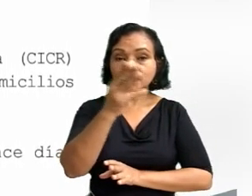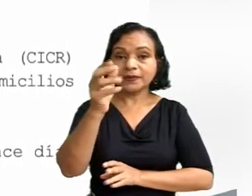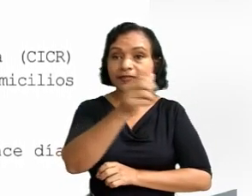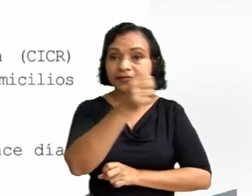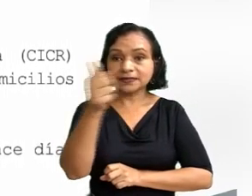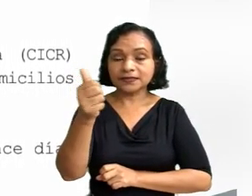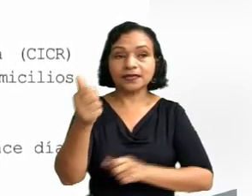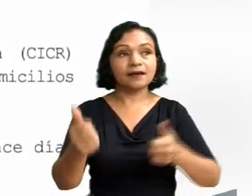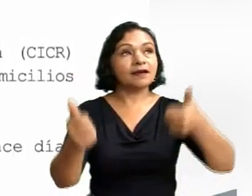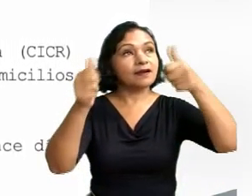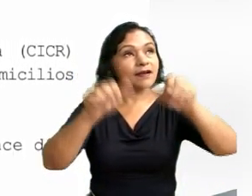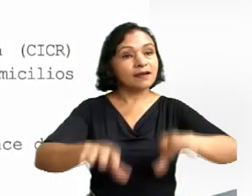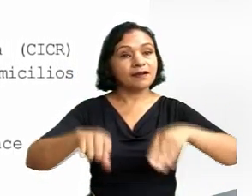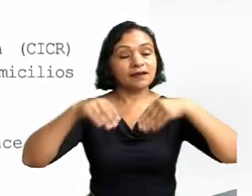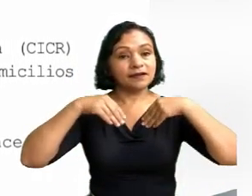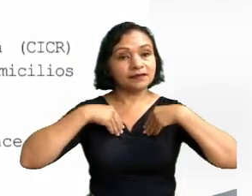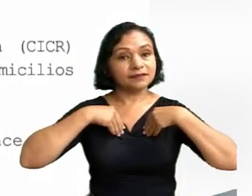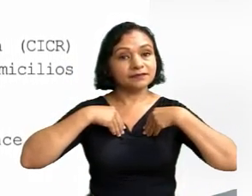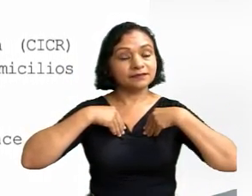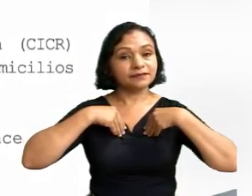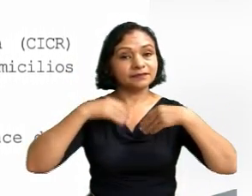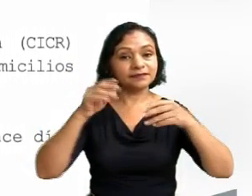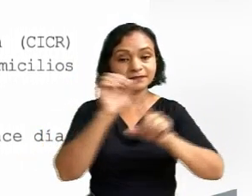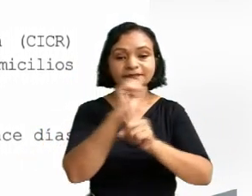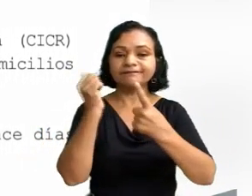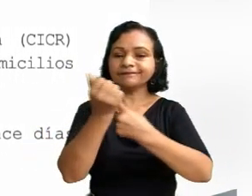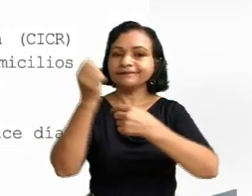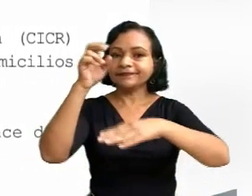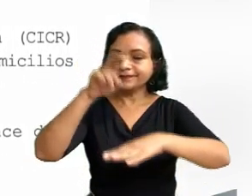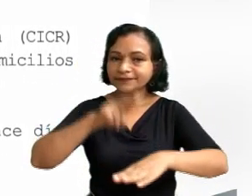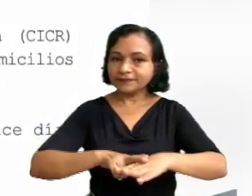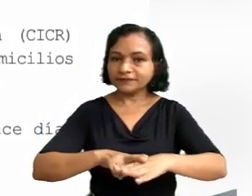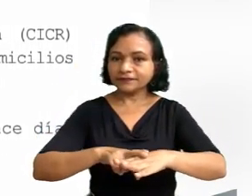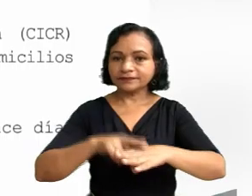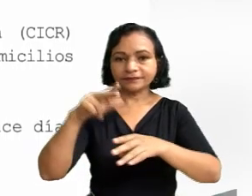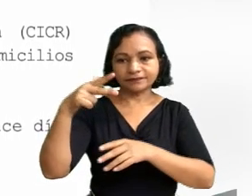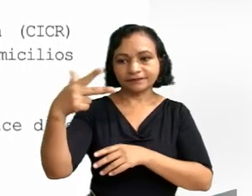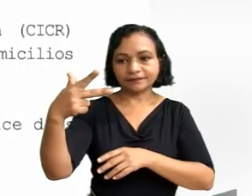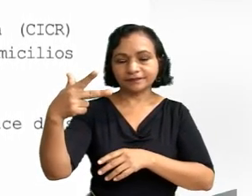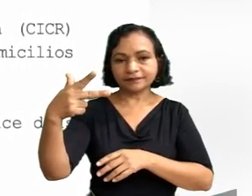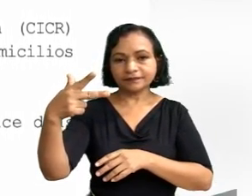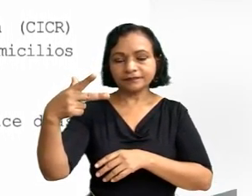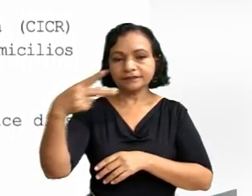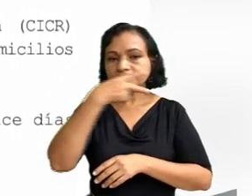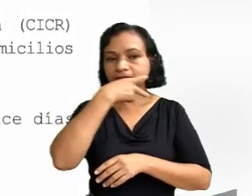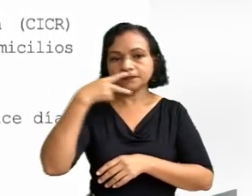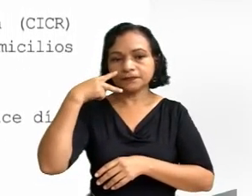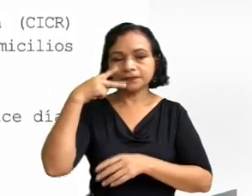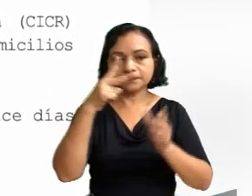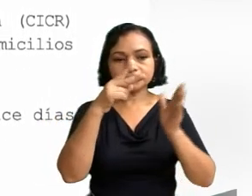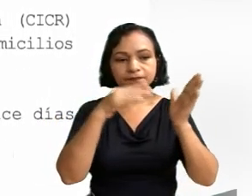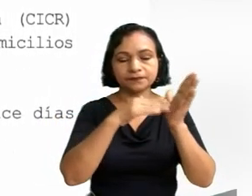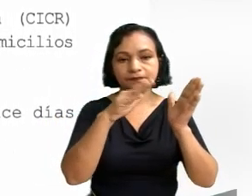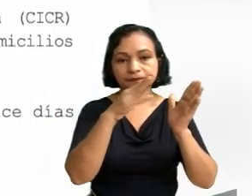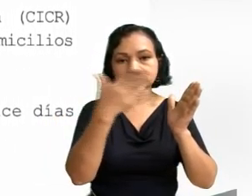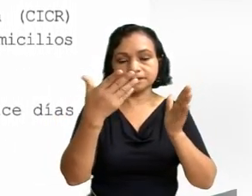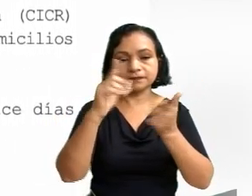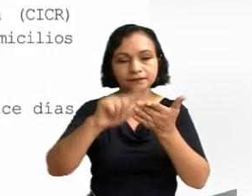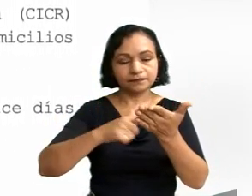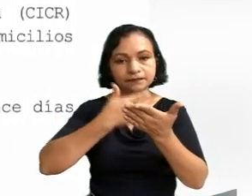aprobada la ley de amnistía aprobada por la asamblea nacional el 8 de junio del 2019 y publicada en la gaceta